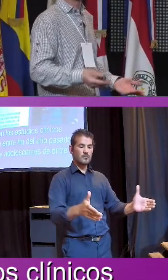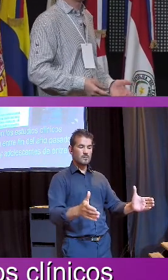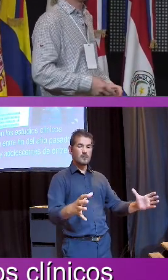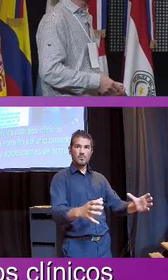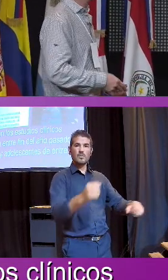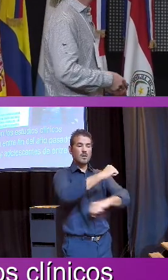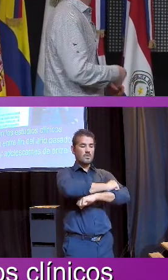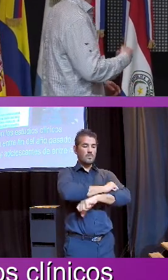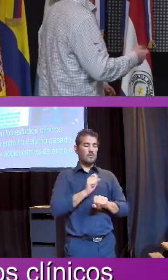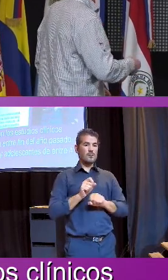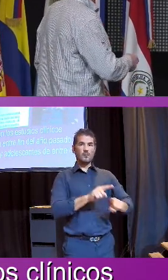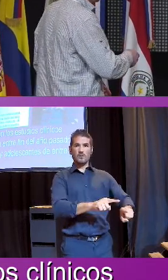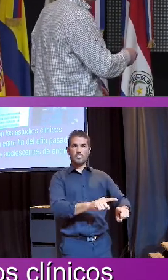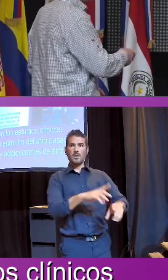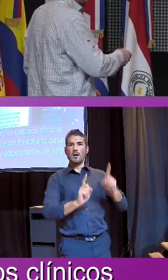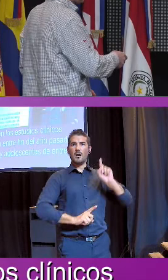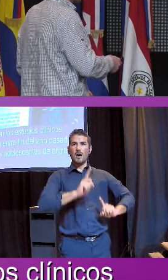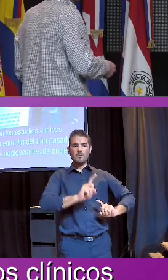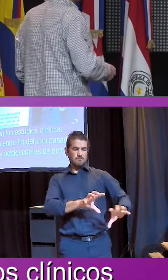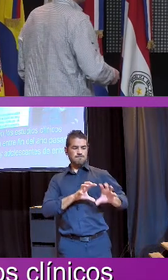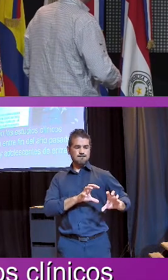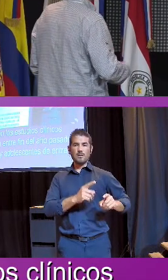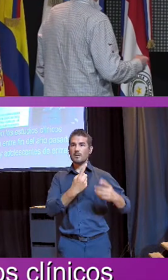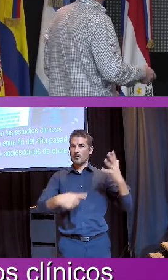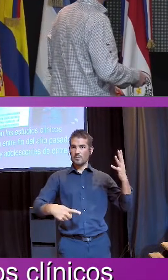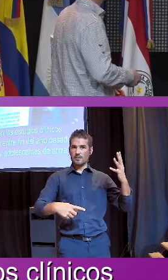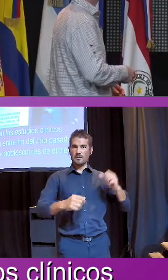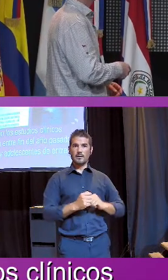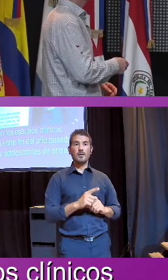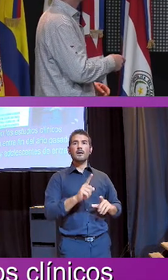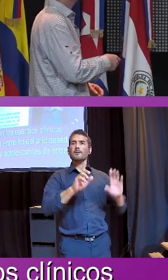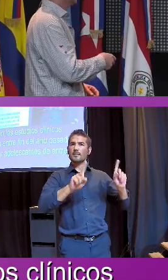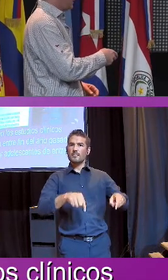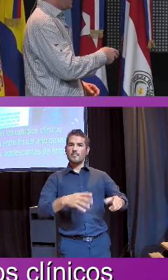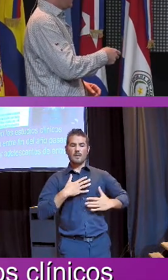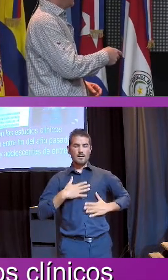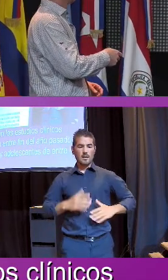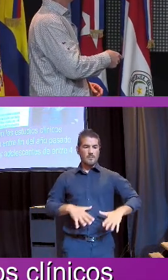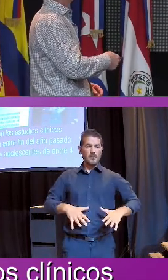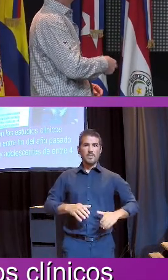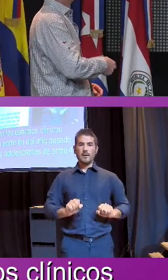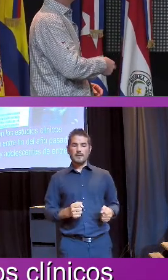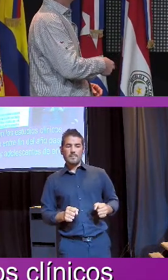en los chicos que la tienen, o distintas inquietud motora, ansiedad, etc.